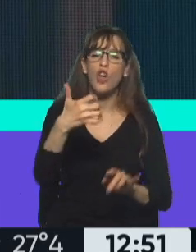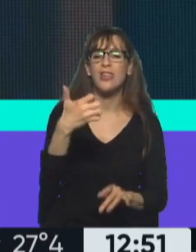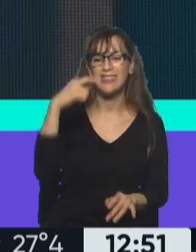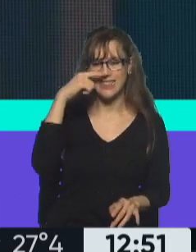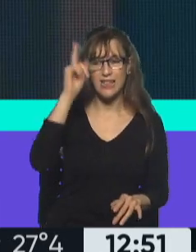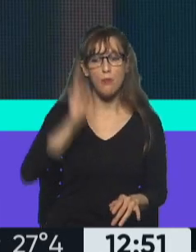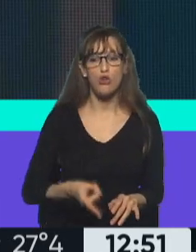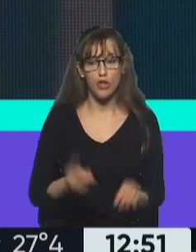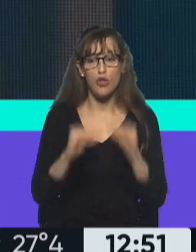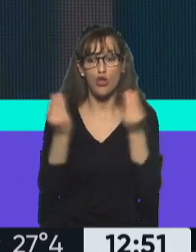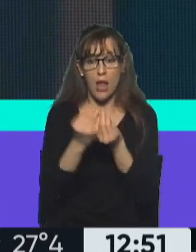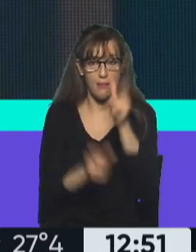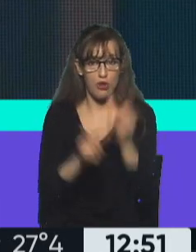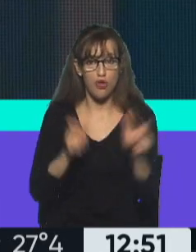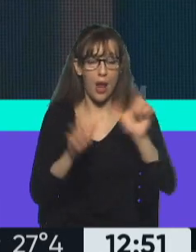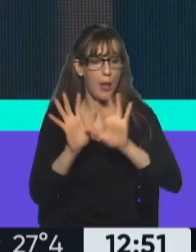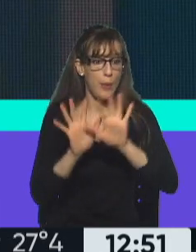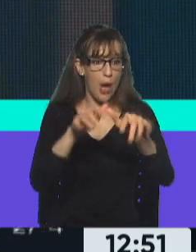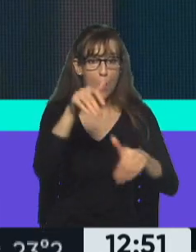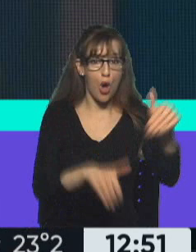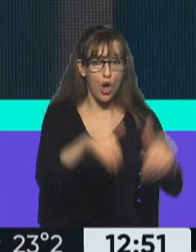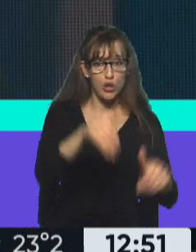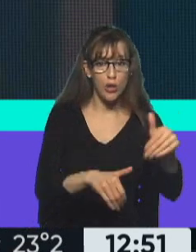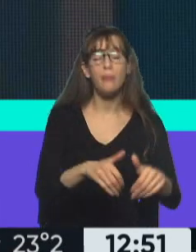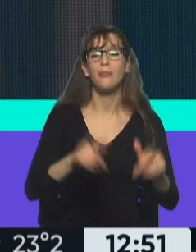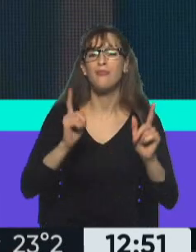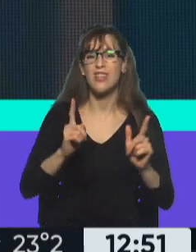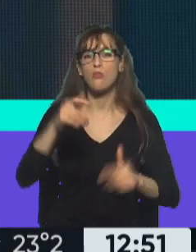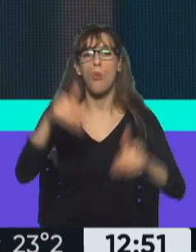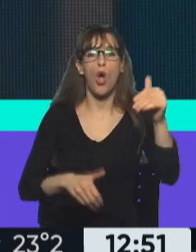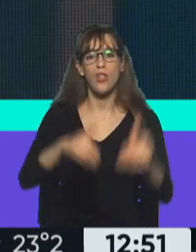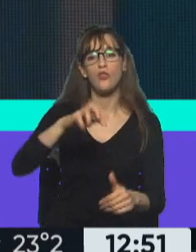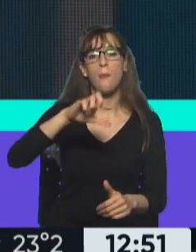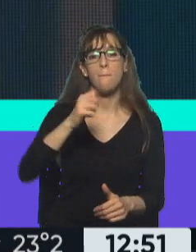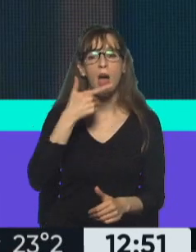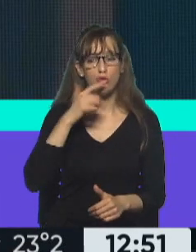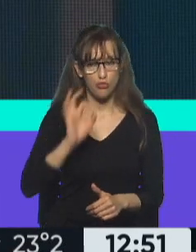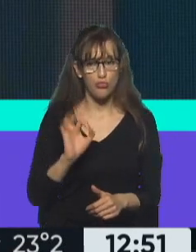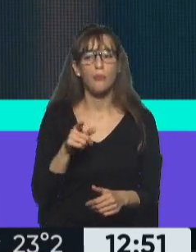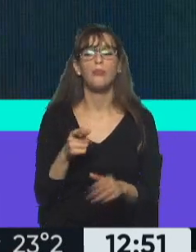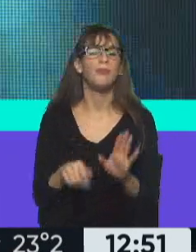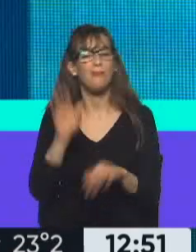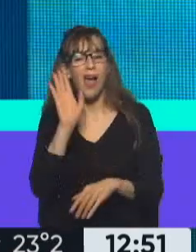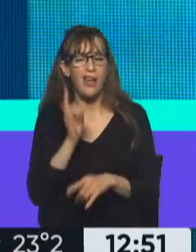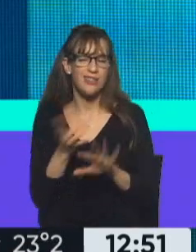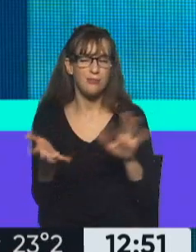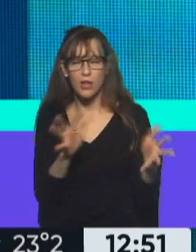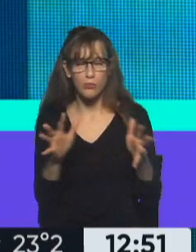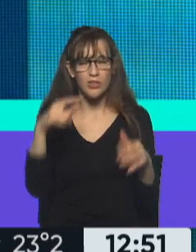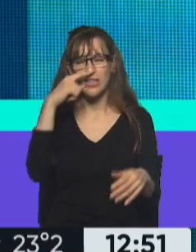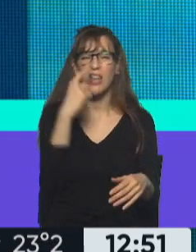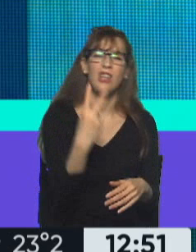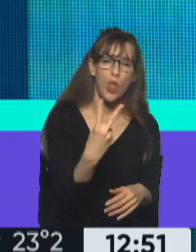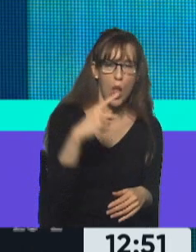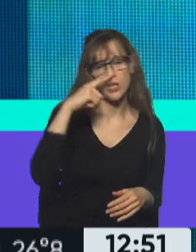elección idéntica digamos una elección de mitad de término una religión de paso de mitad de término normalmente por el 72 73 y después